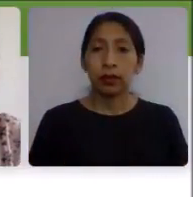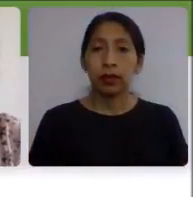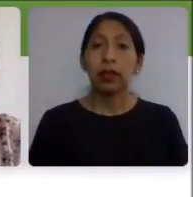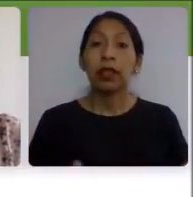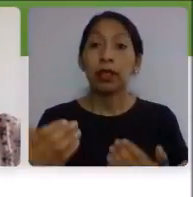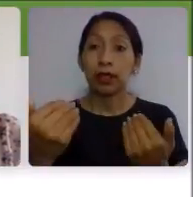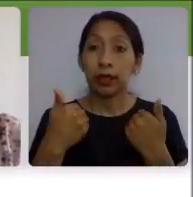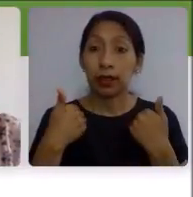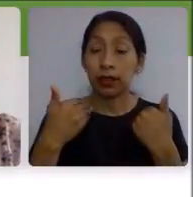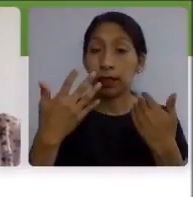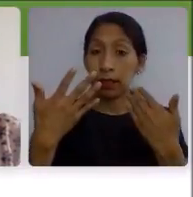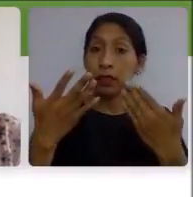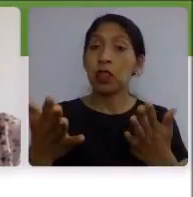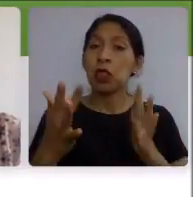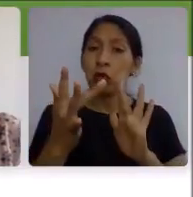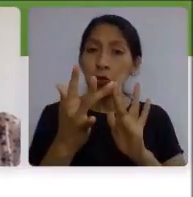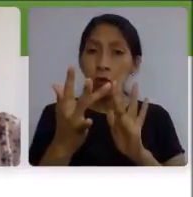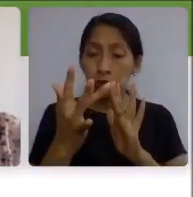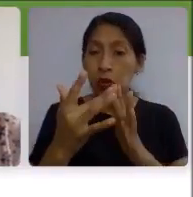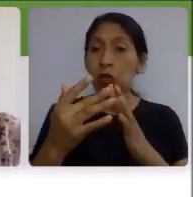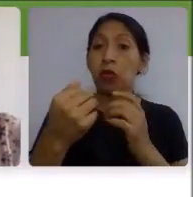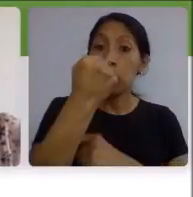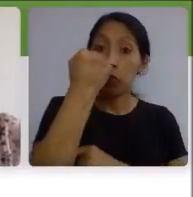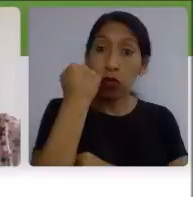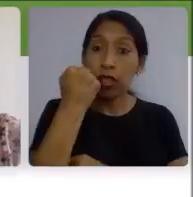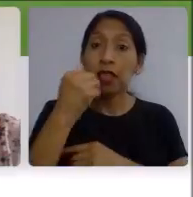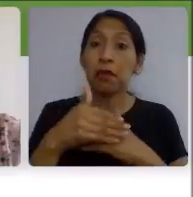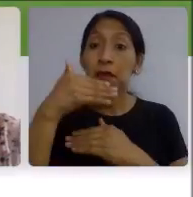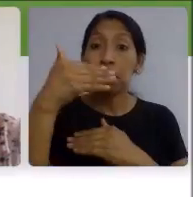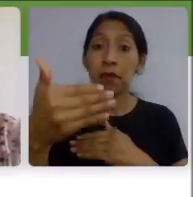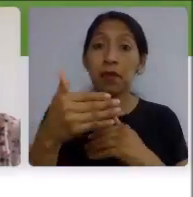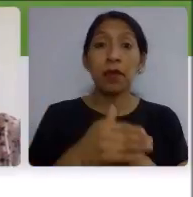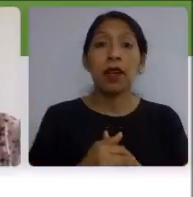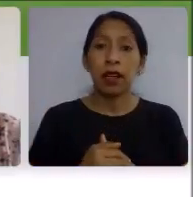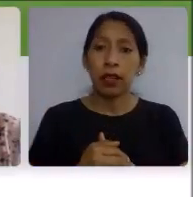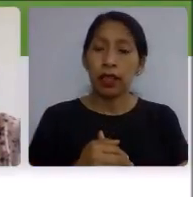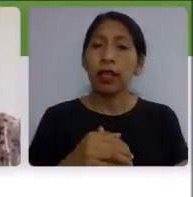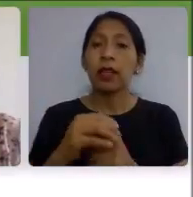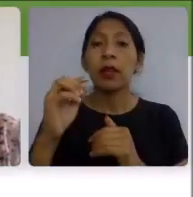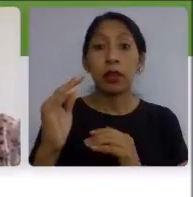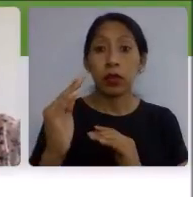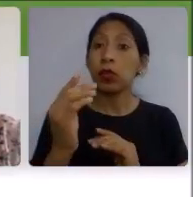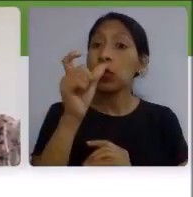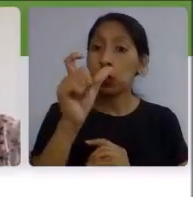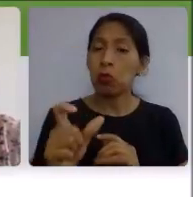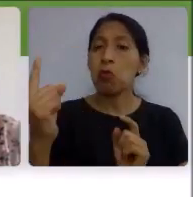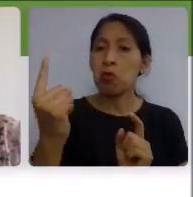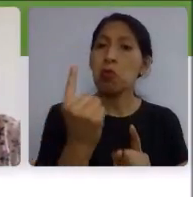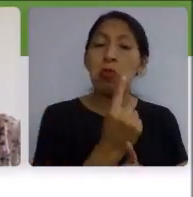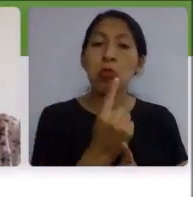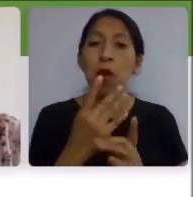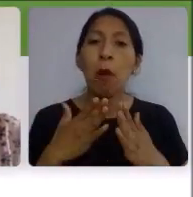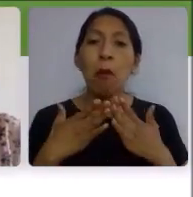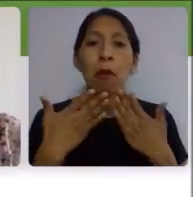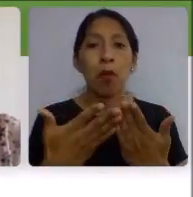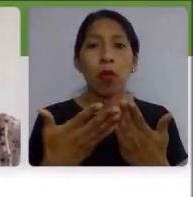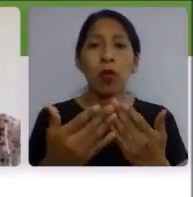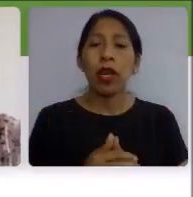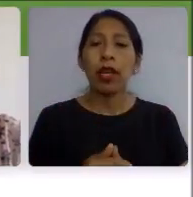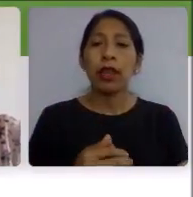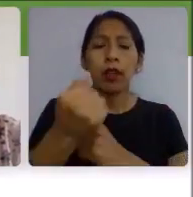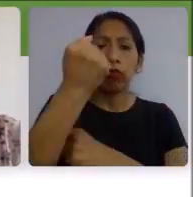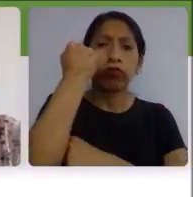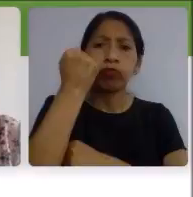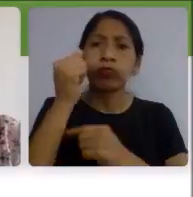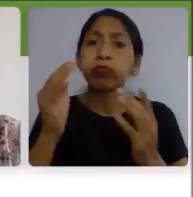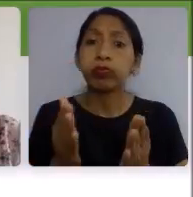más fuerte con estas empresas, pues más adelante hacer un door to door ya presencial, que te va a ayudar también mucho a fortalecer